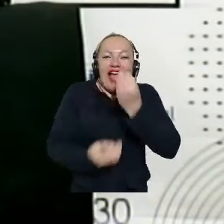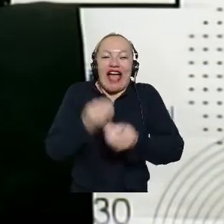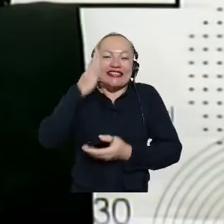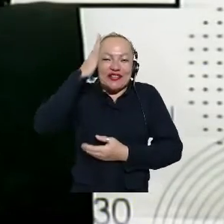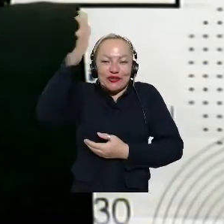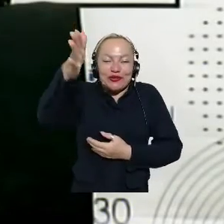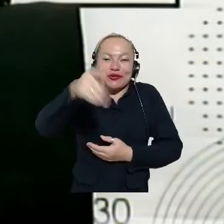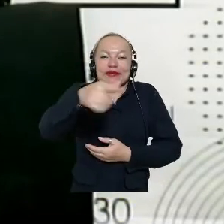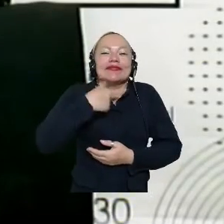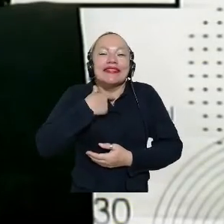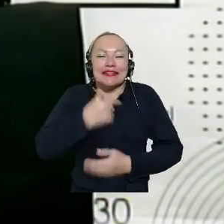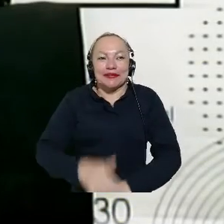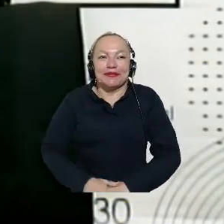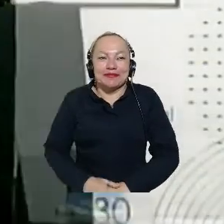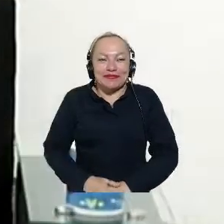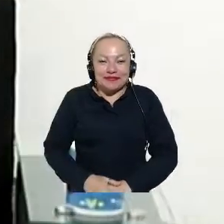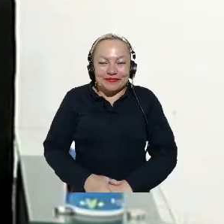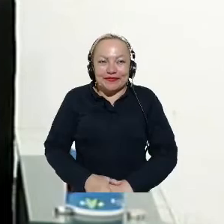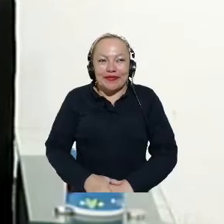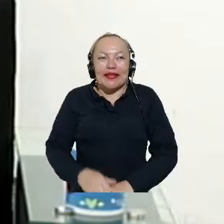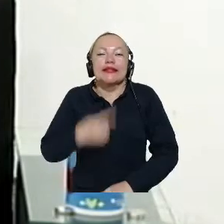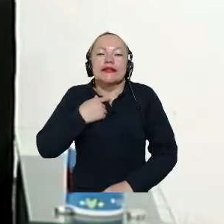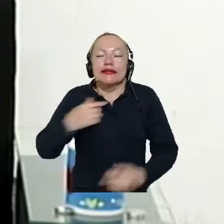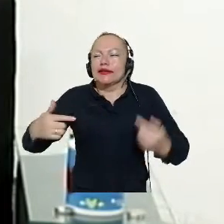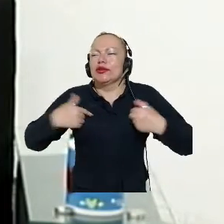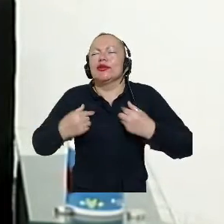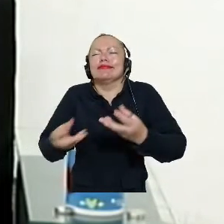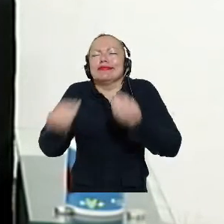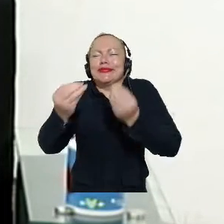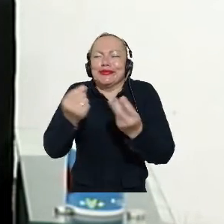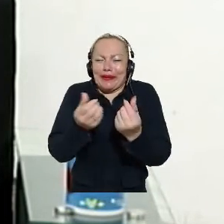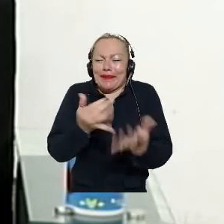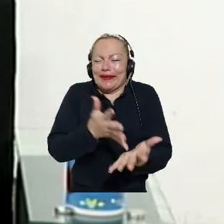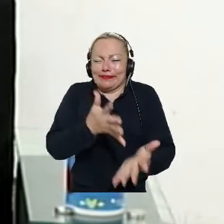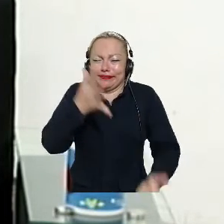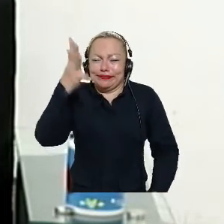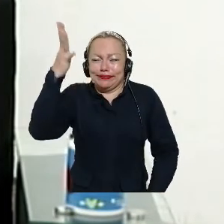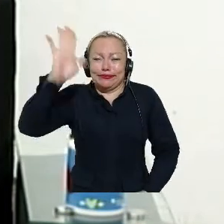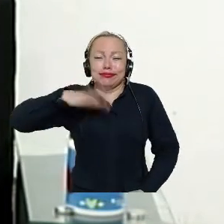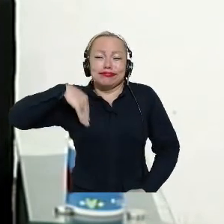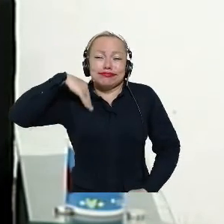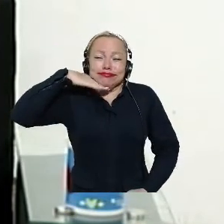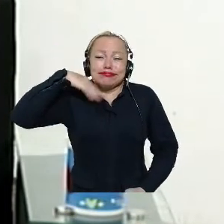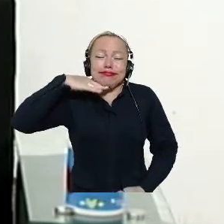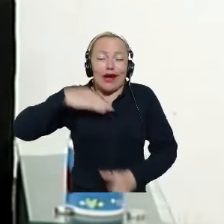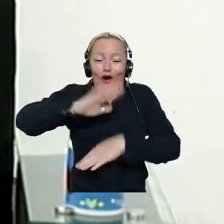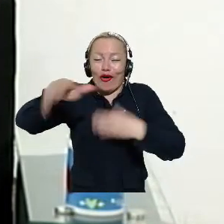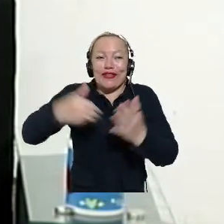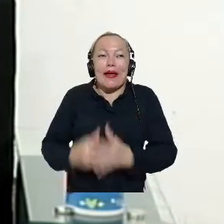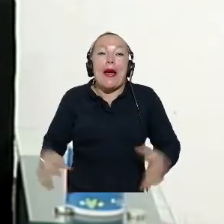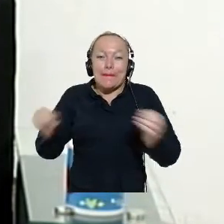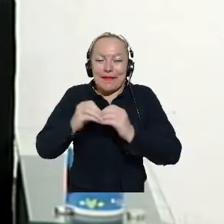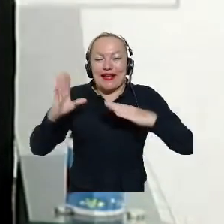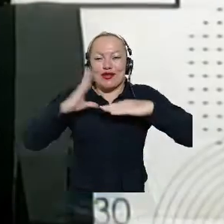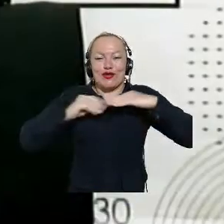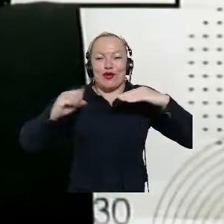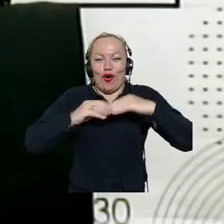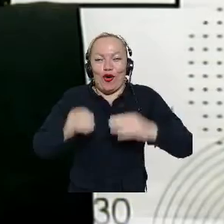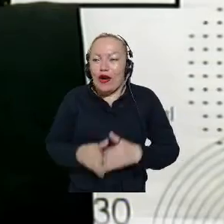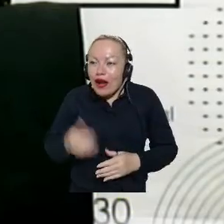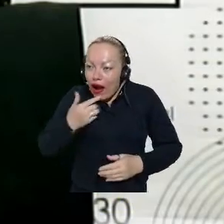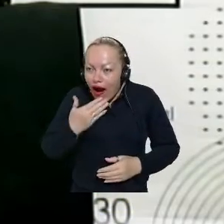futuro? En ese momento, ¿qué me gusta? Multimillonario. Y ganando en dólares. Todos. Pero ganando en dólares. Uy.